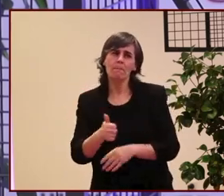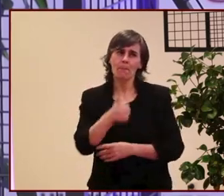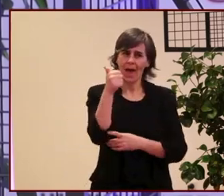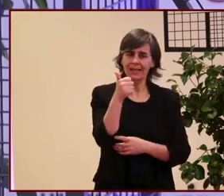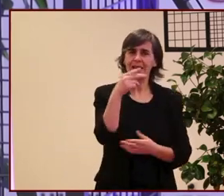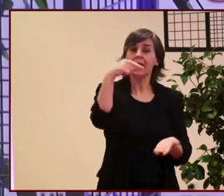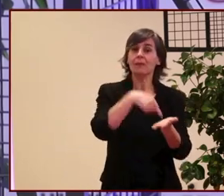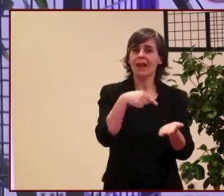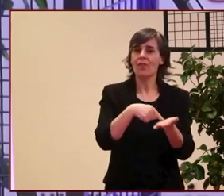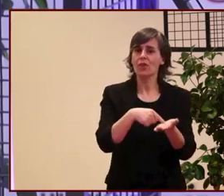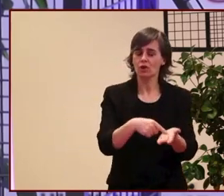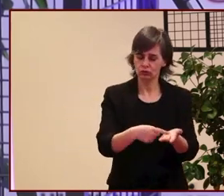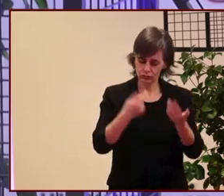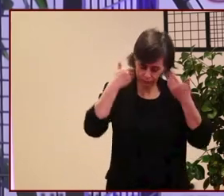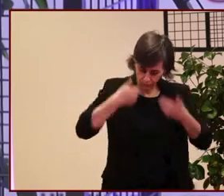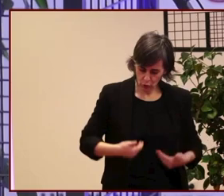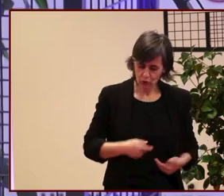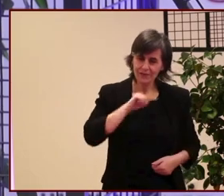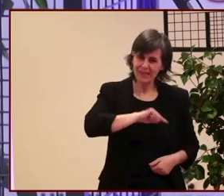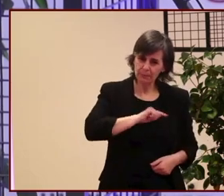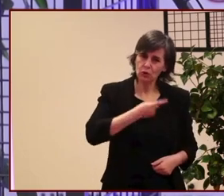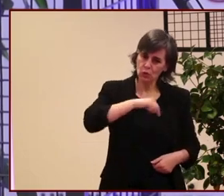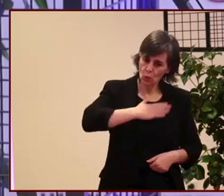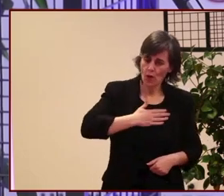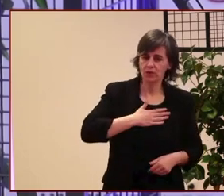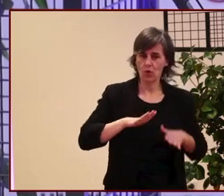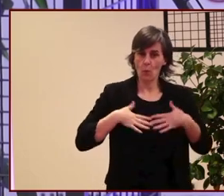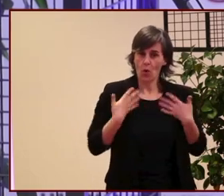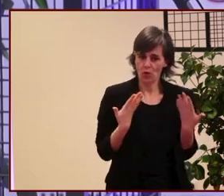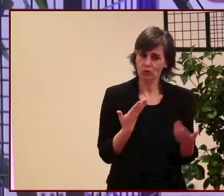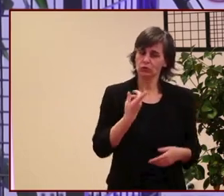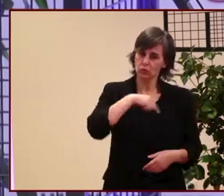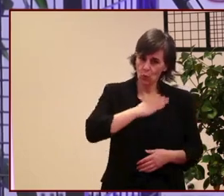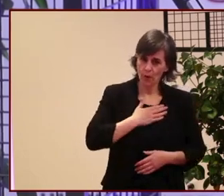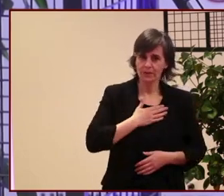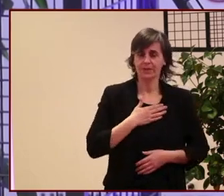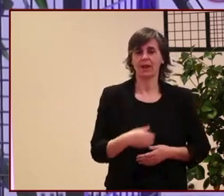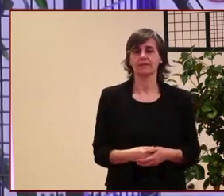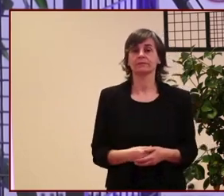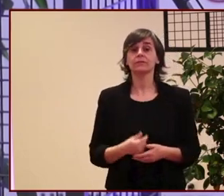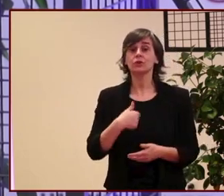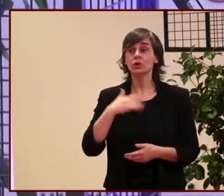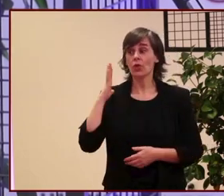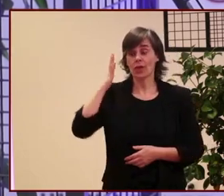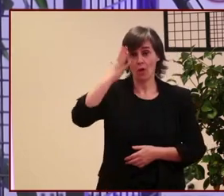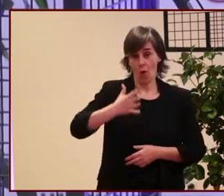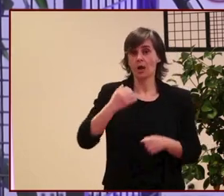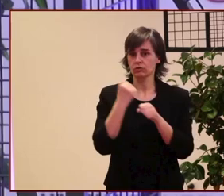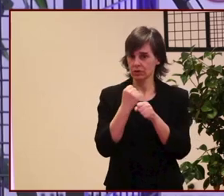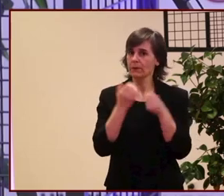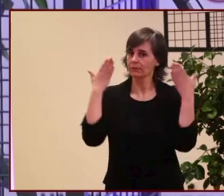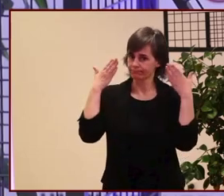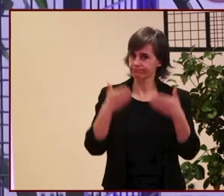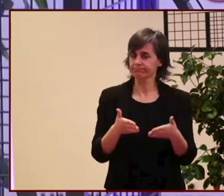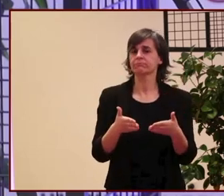de nuestro sentir de nuestros de nuestra emocionalidad llevo cinco años haciendo las tres